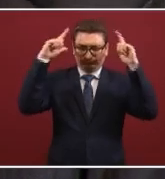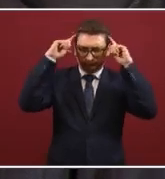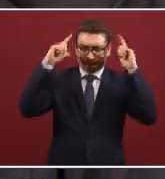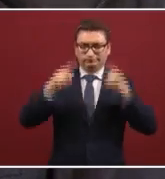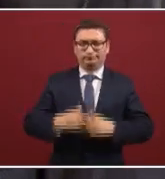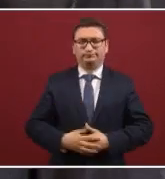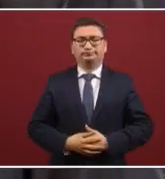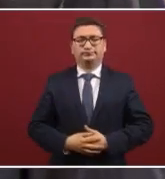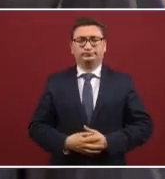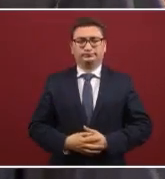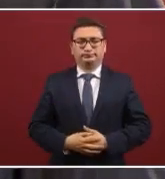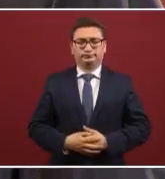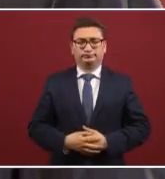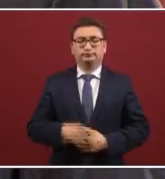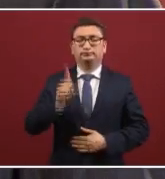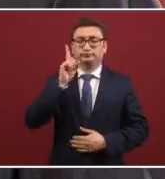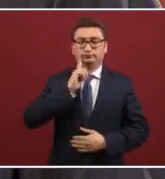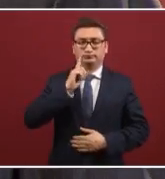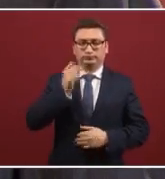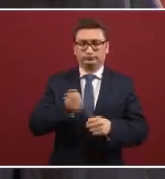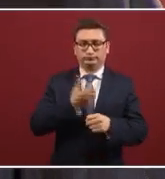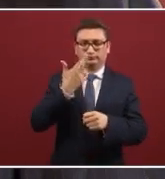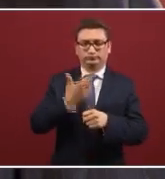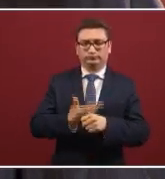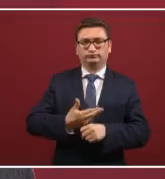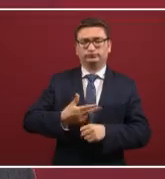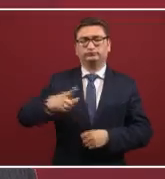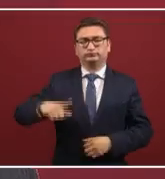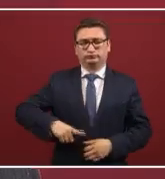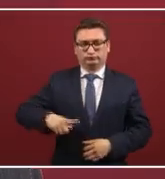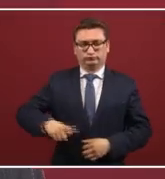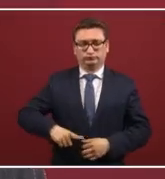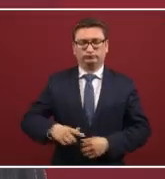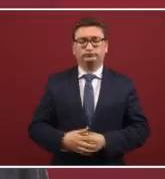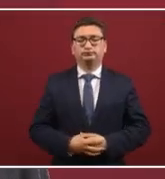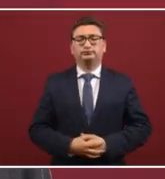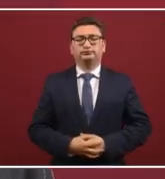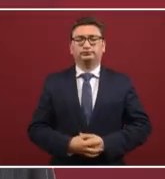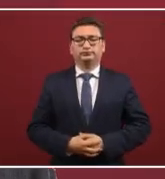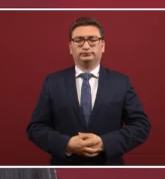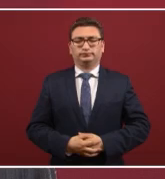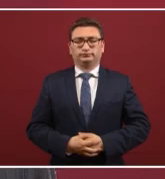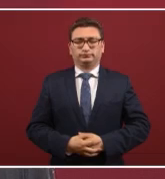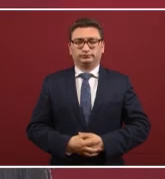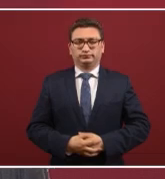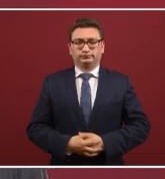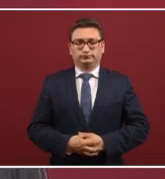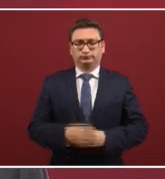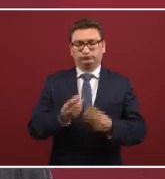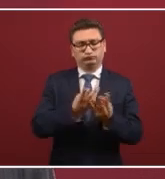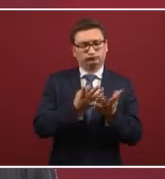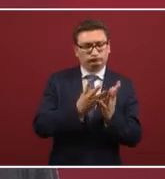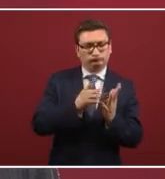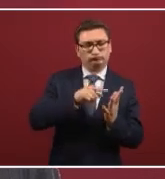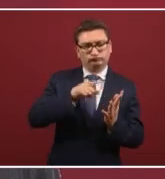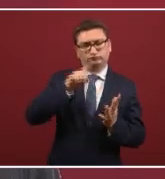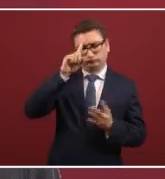la secretaria de Gobernación, el consejero jurídico,